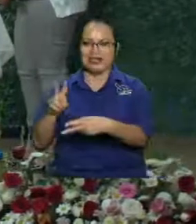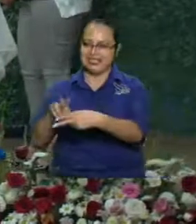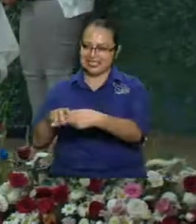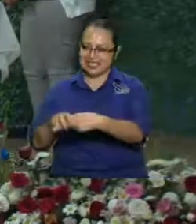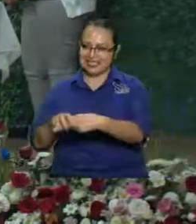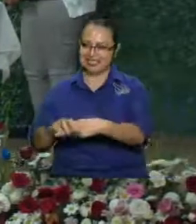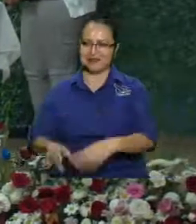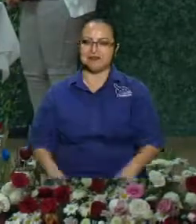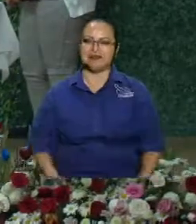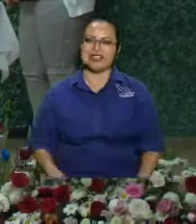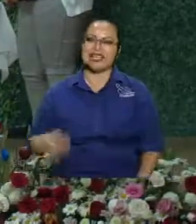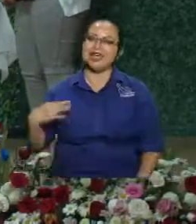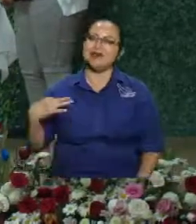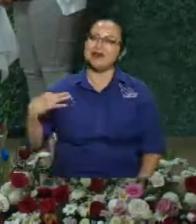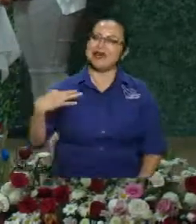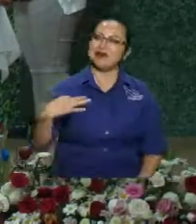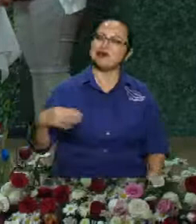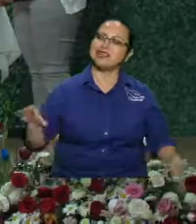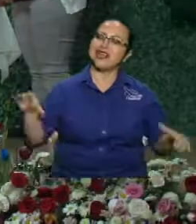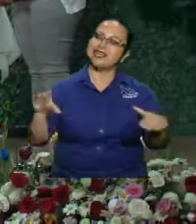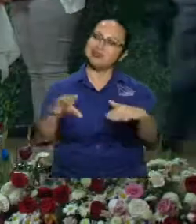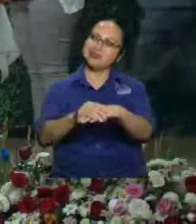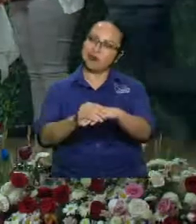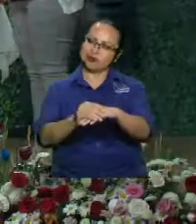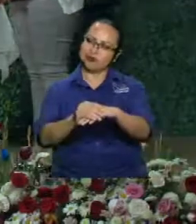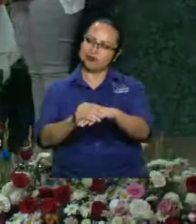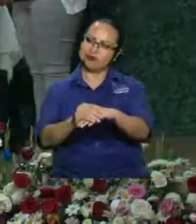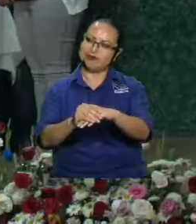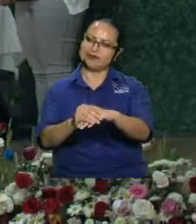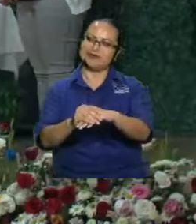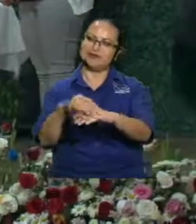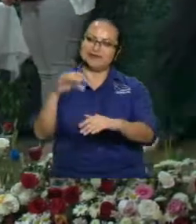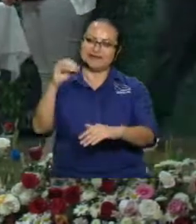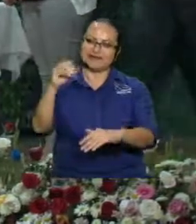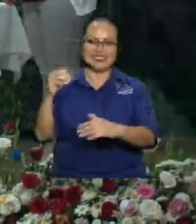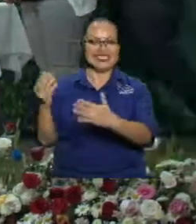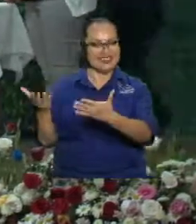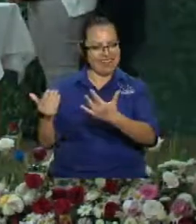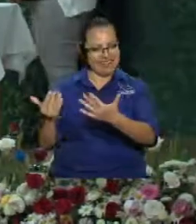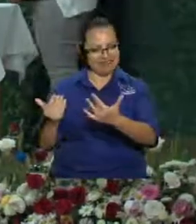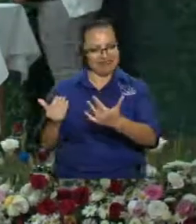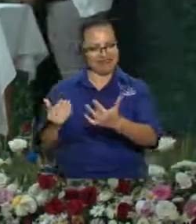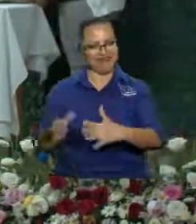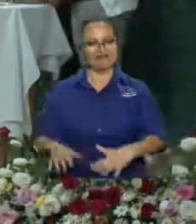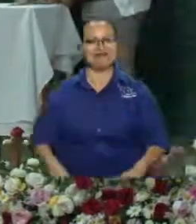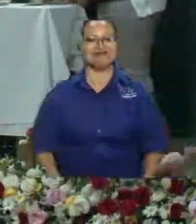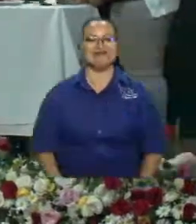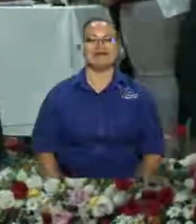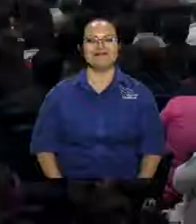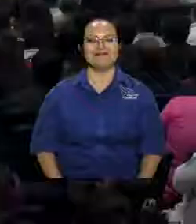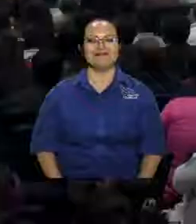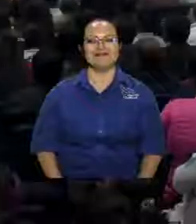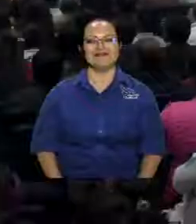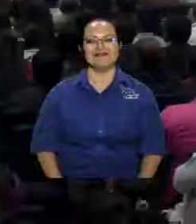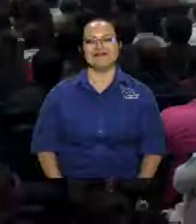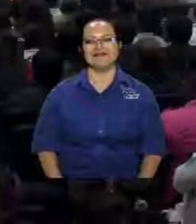tranquilita. Vamos a invitar a su esposo que venga aquí, por favor, que suba el esposo.